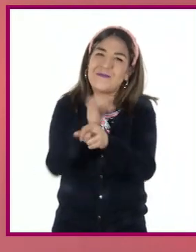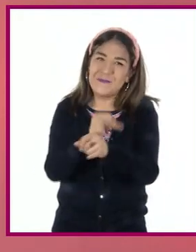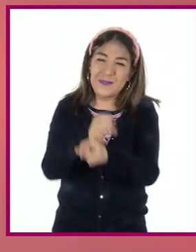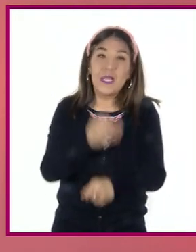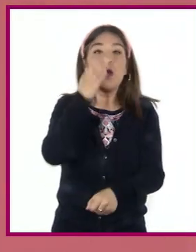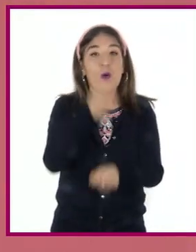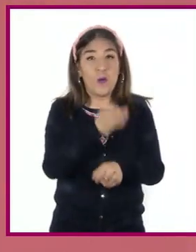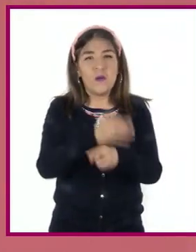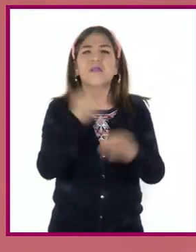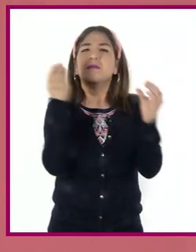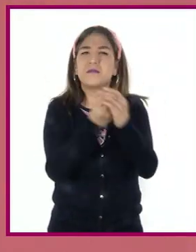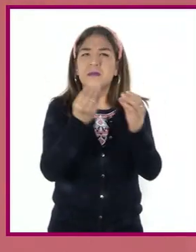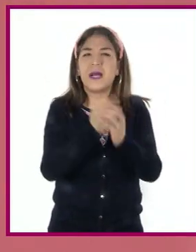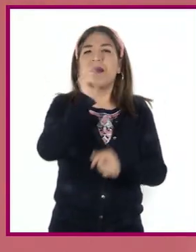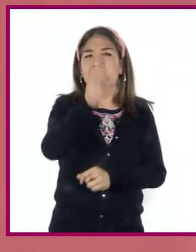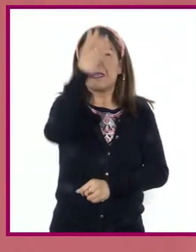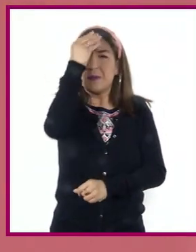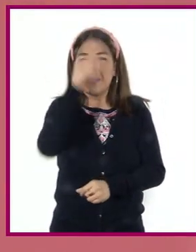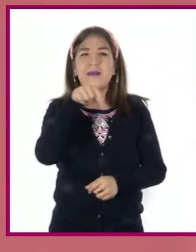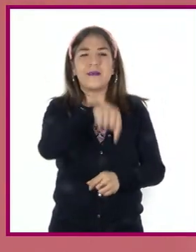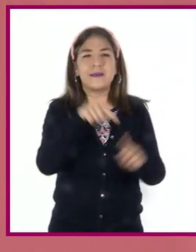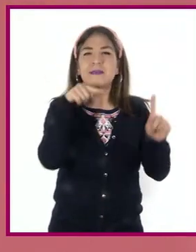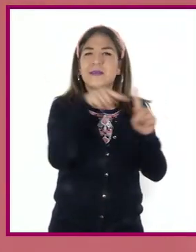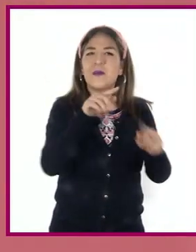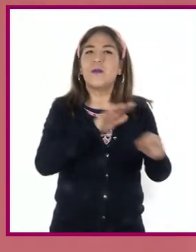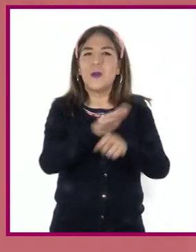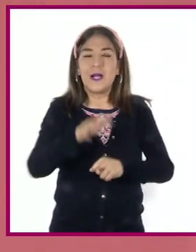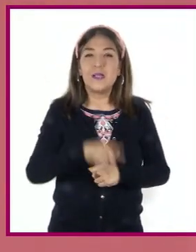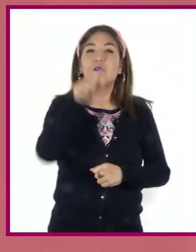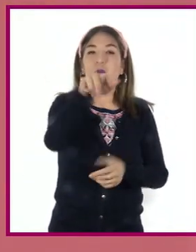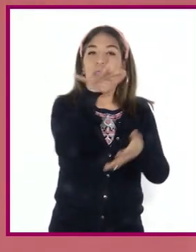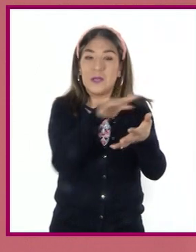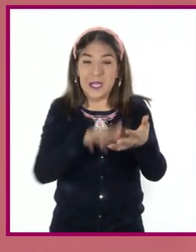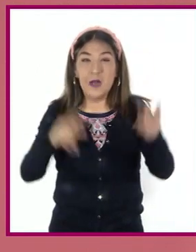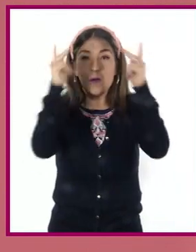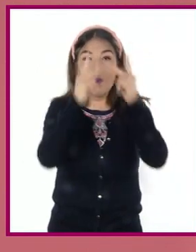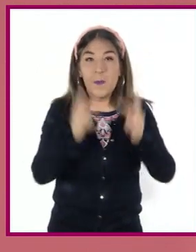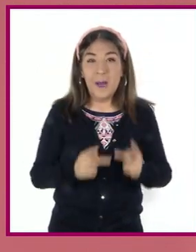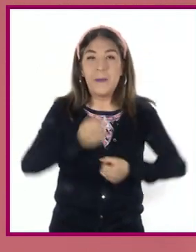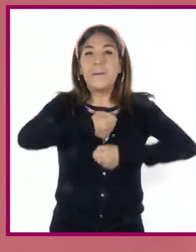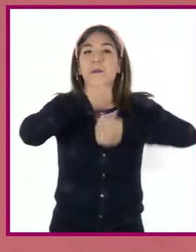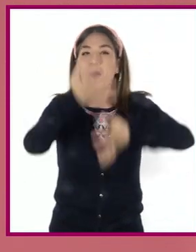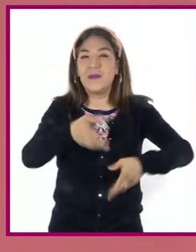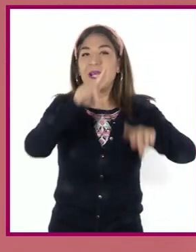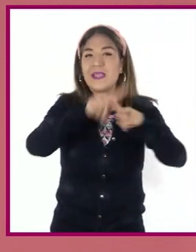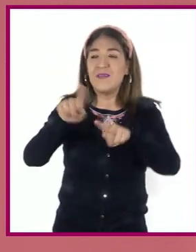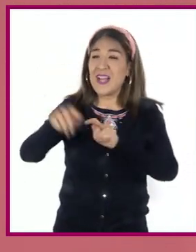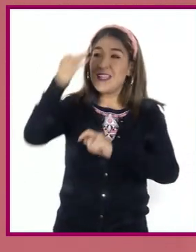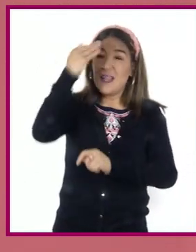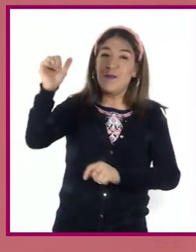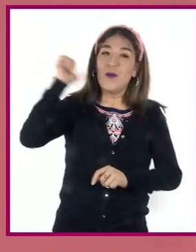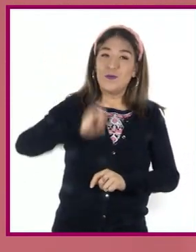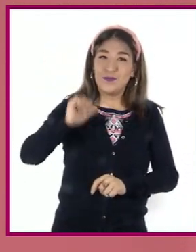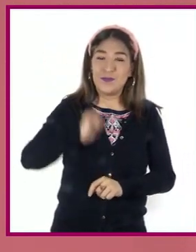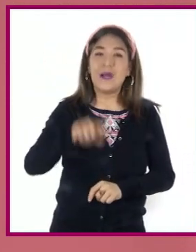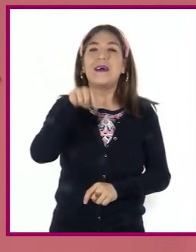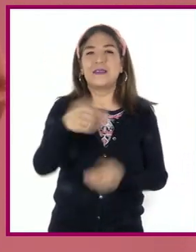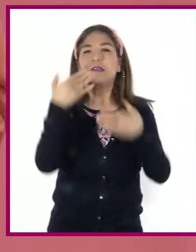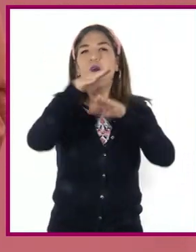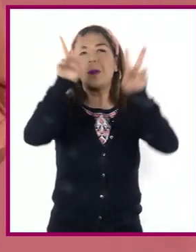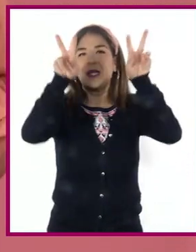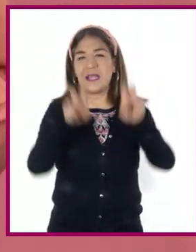recomendación agregarían? Pienso que revisando los ejemplos y las explicaciones que nos ha dado, profesor, las formas